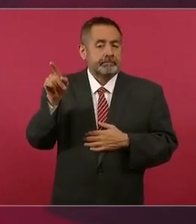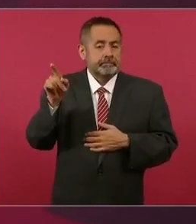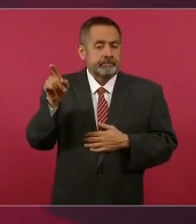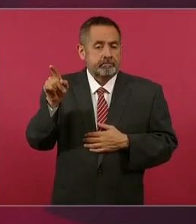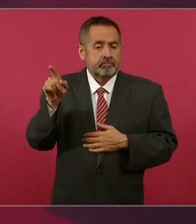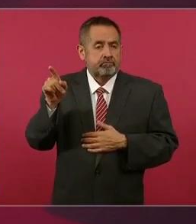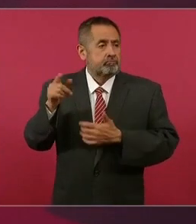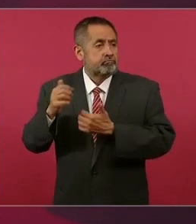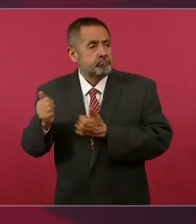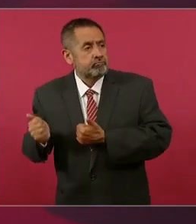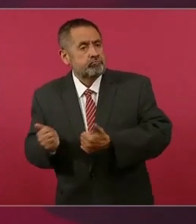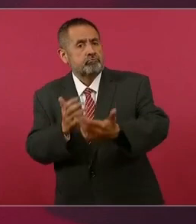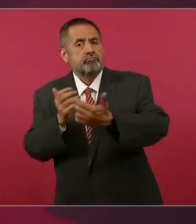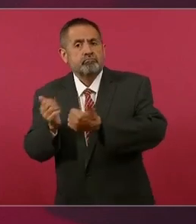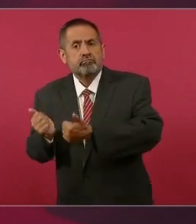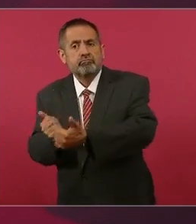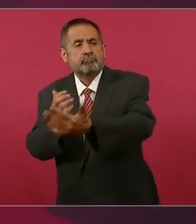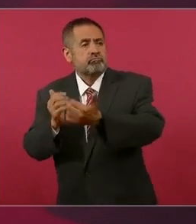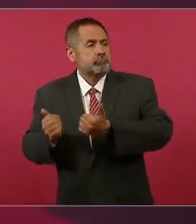importa,